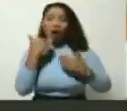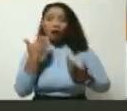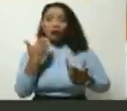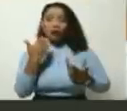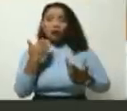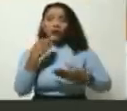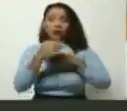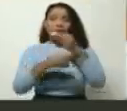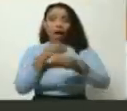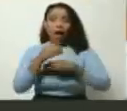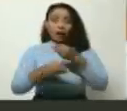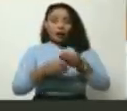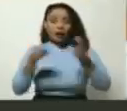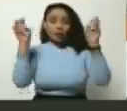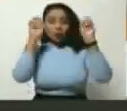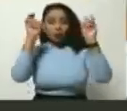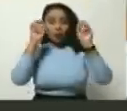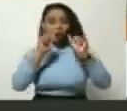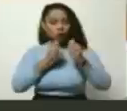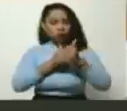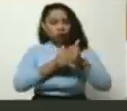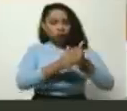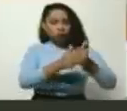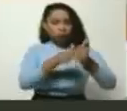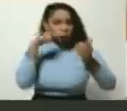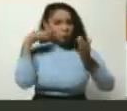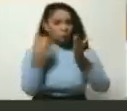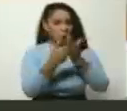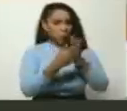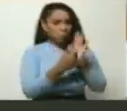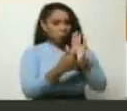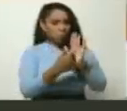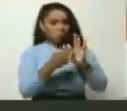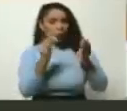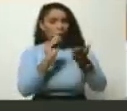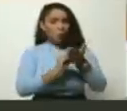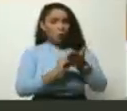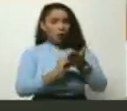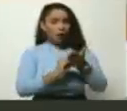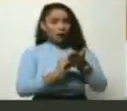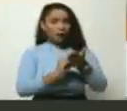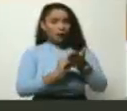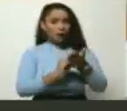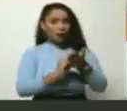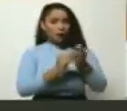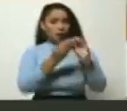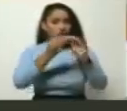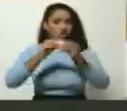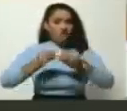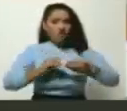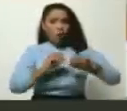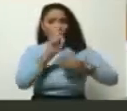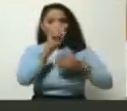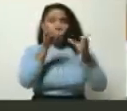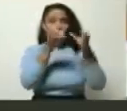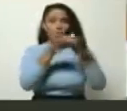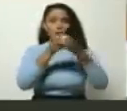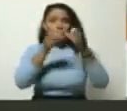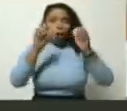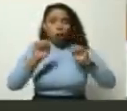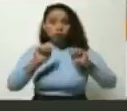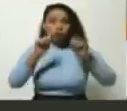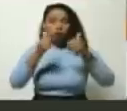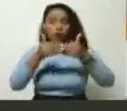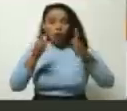un mecanismo de seguimiento y verificación que se implementará mediante la creación de una comisión de seguimiento